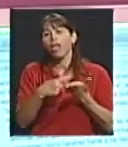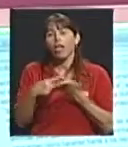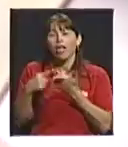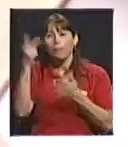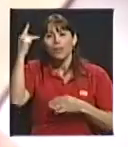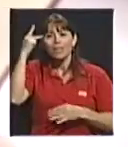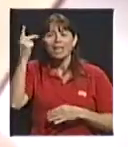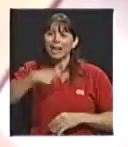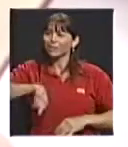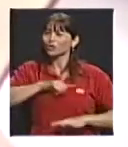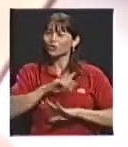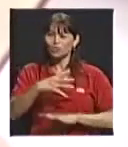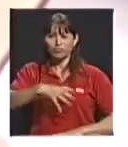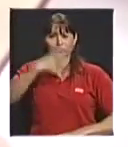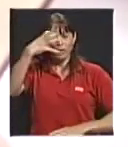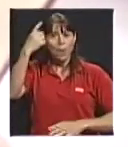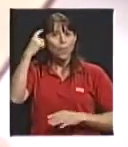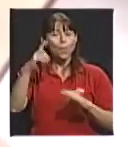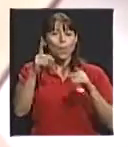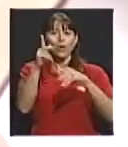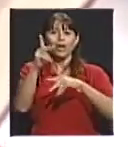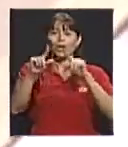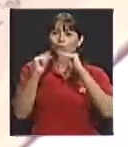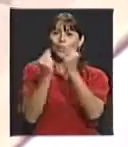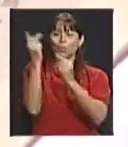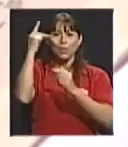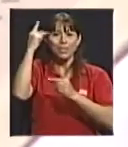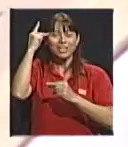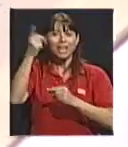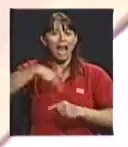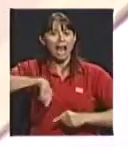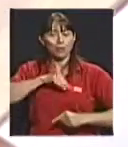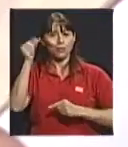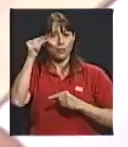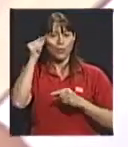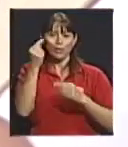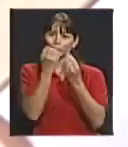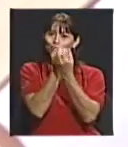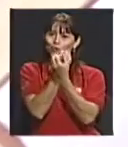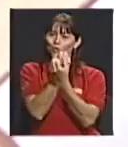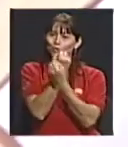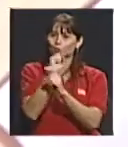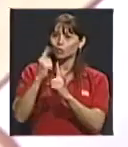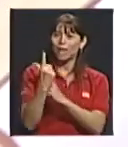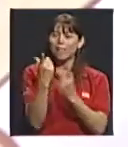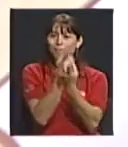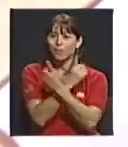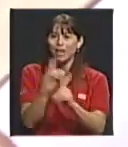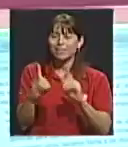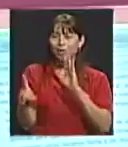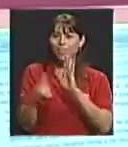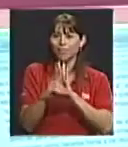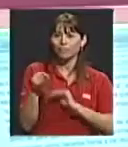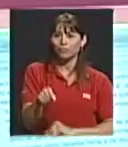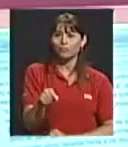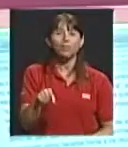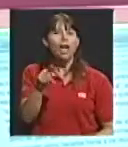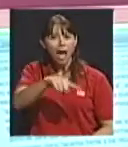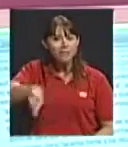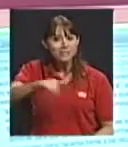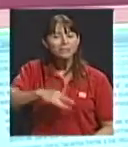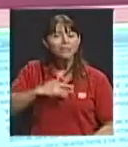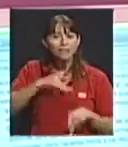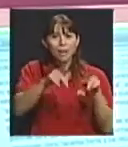la traición de la clase política a los postulados de nuestro estado democrático y social de derecho así está la población está molesta